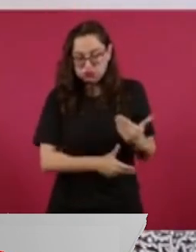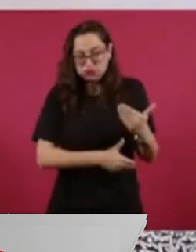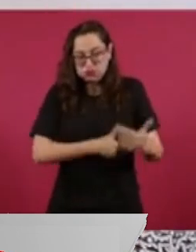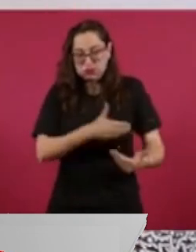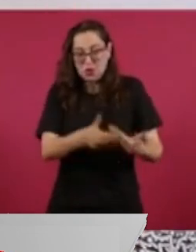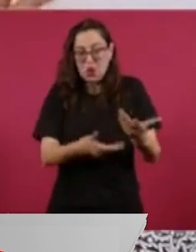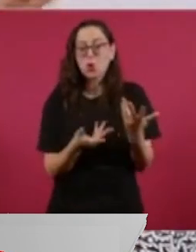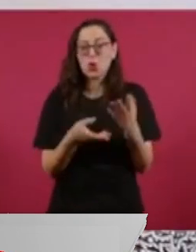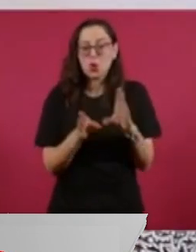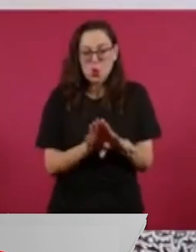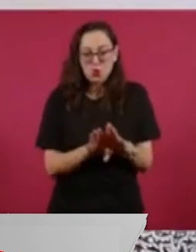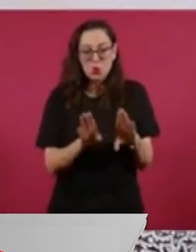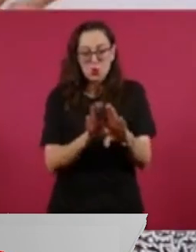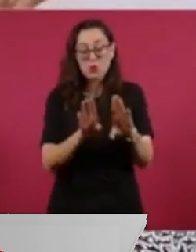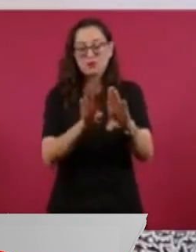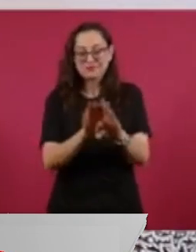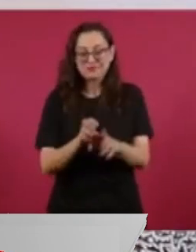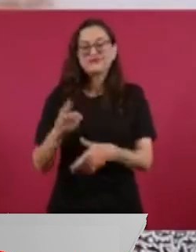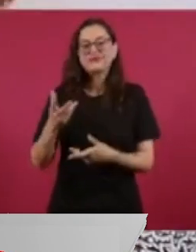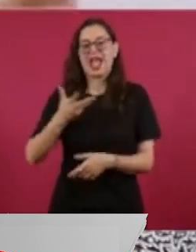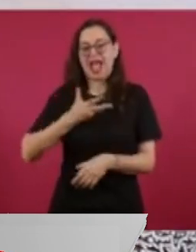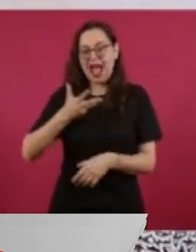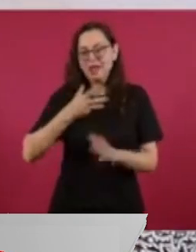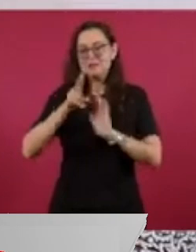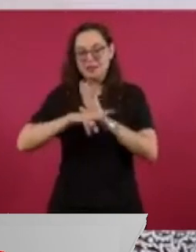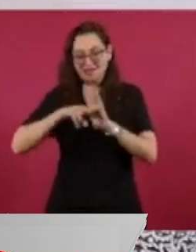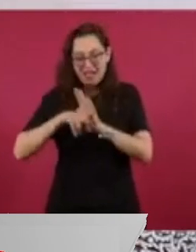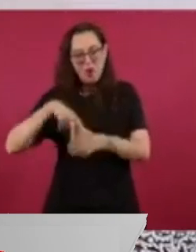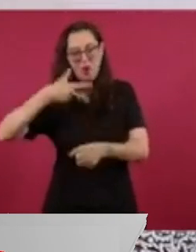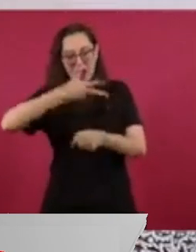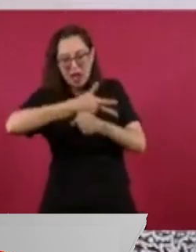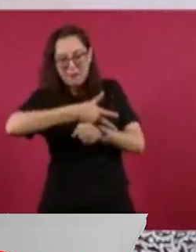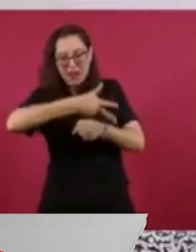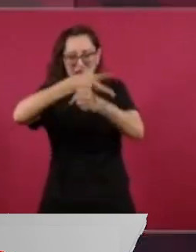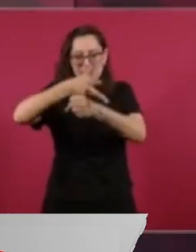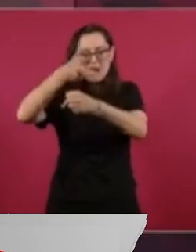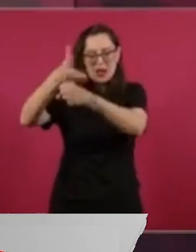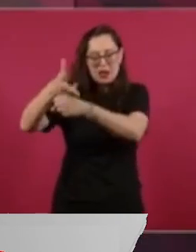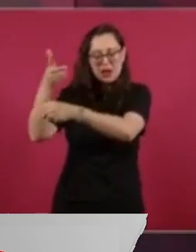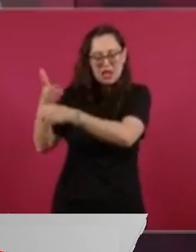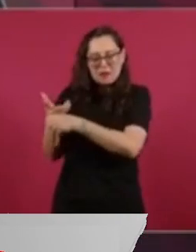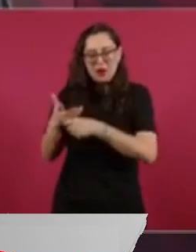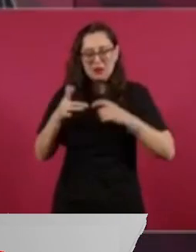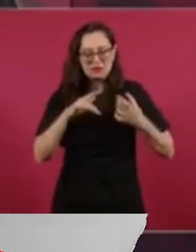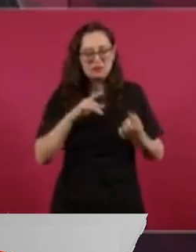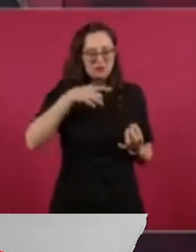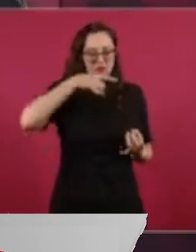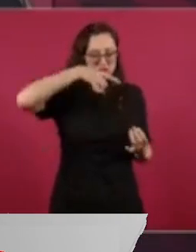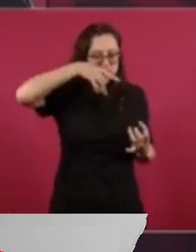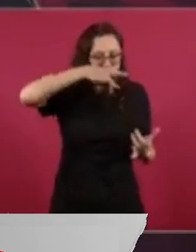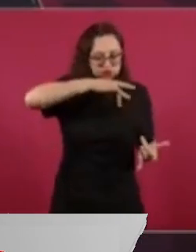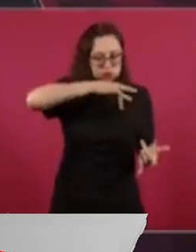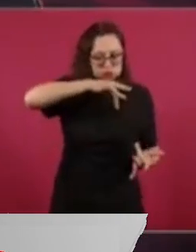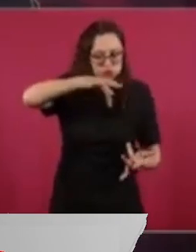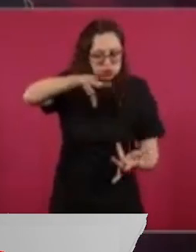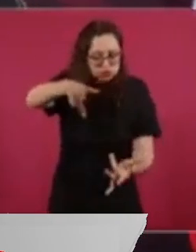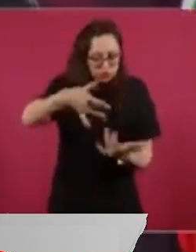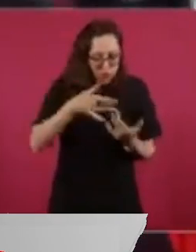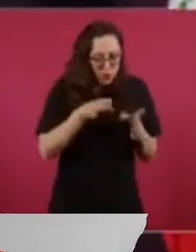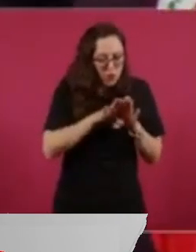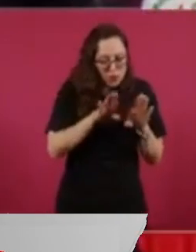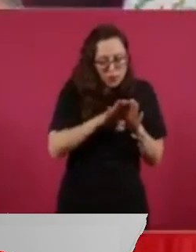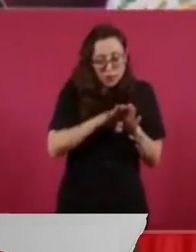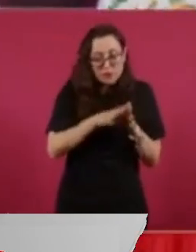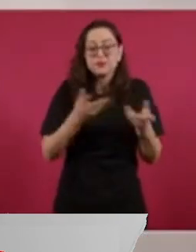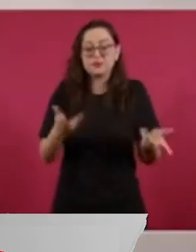todo eso se está investigando para ver en cámaras qué se tiene. Y además, el gobierno de Estados Unidos tiene